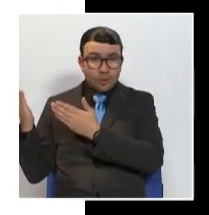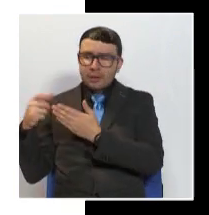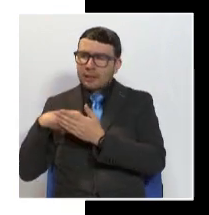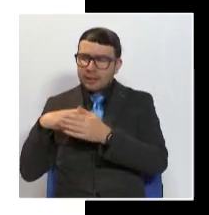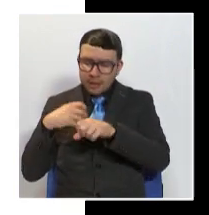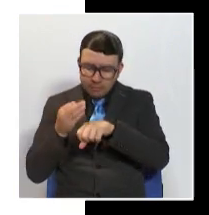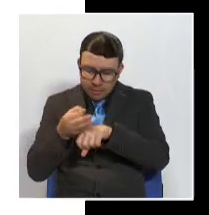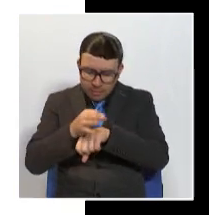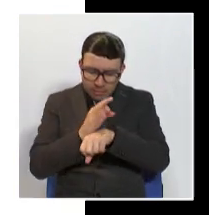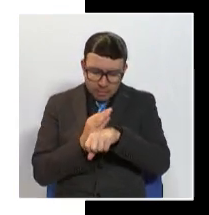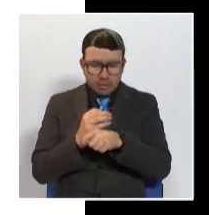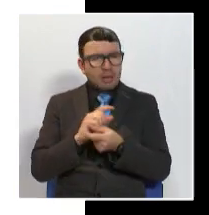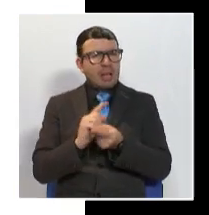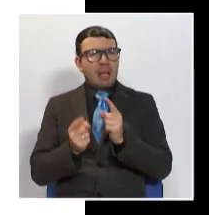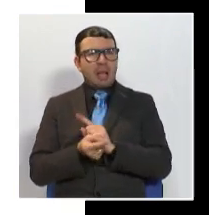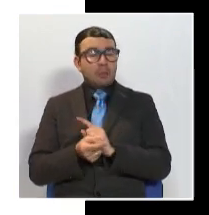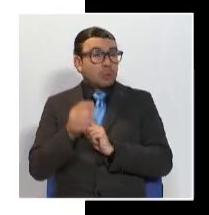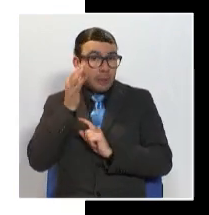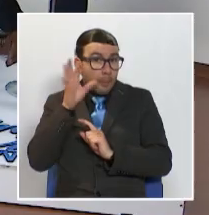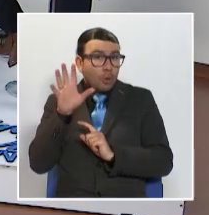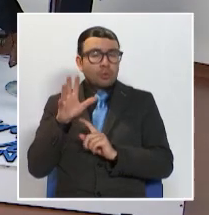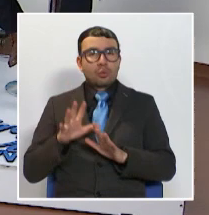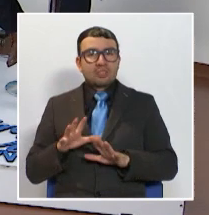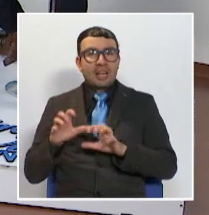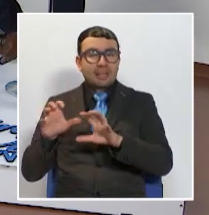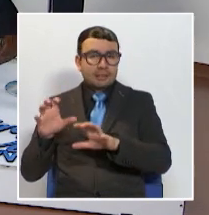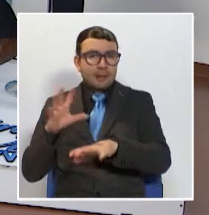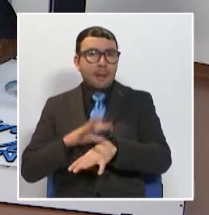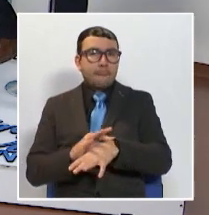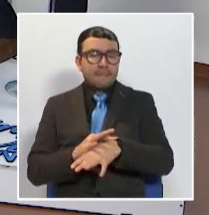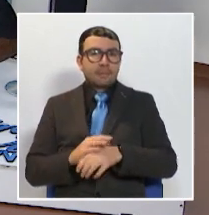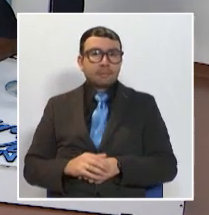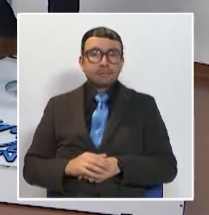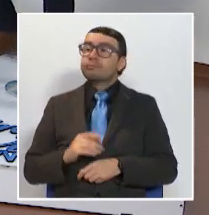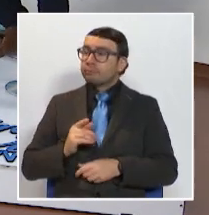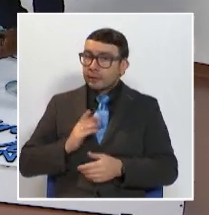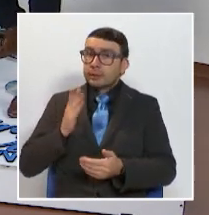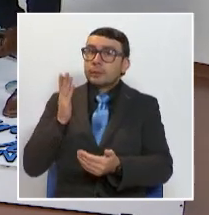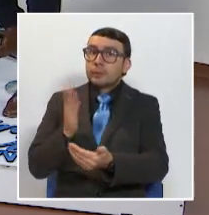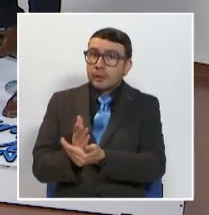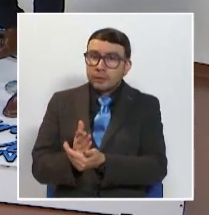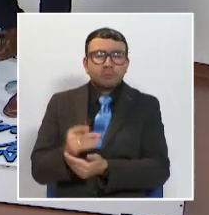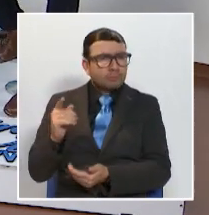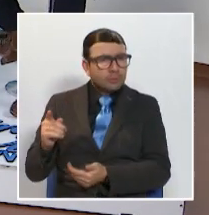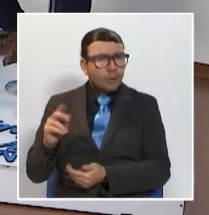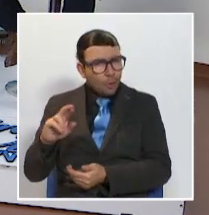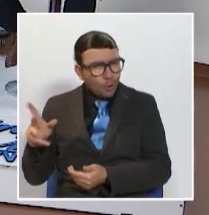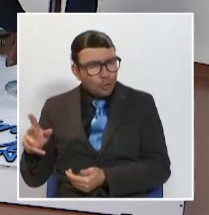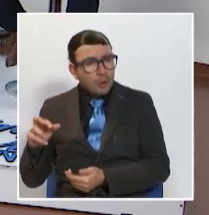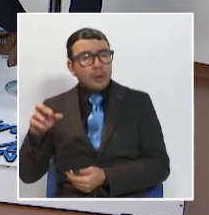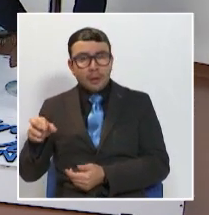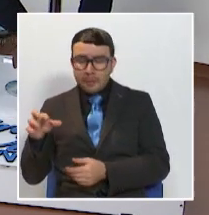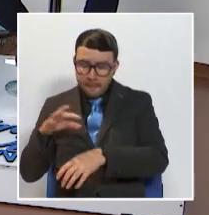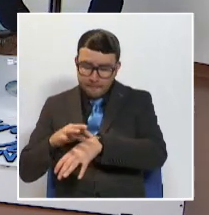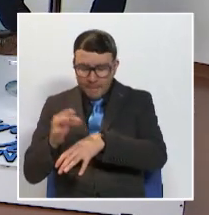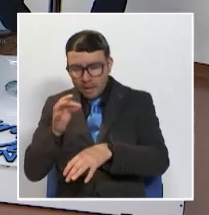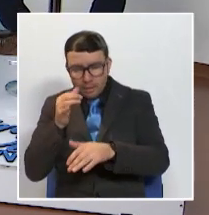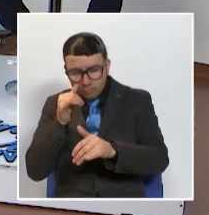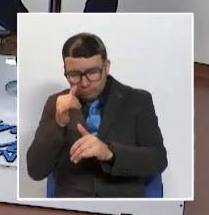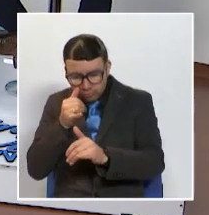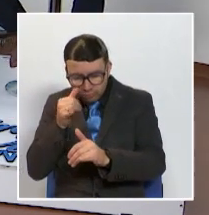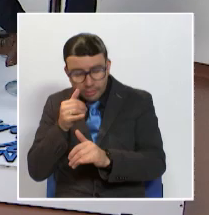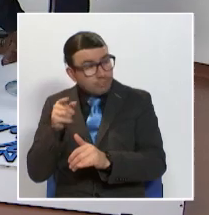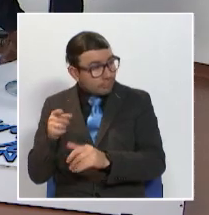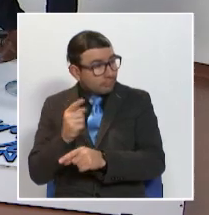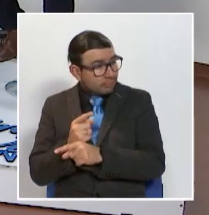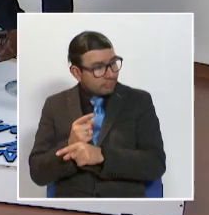sugerir cáncer de piel. Y ahí es donde ustedes tienen que acudir al otro especialista, que es el patólogo. Exactamente, sí. La dermatología y la